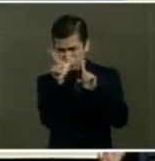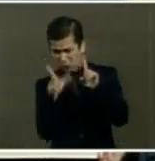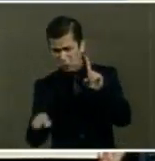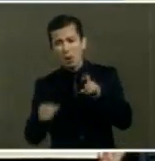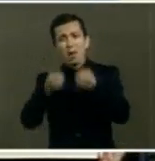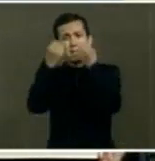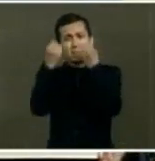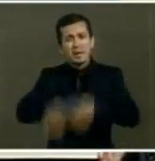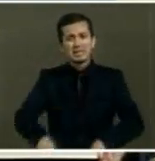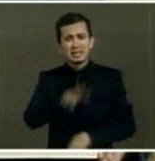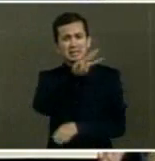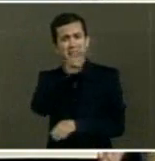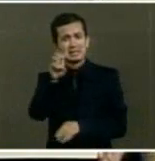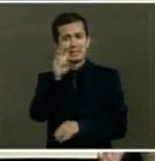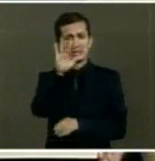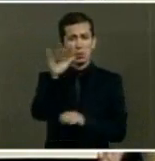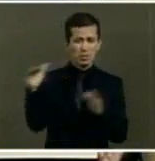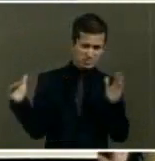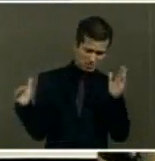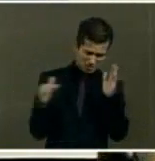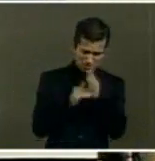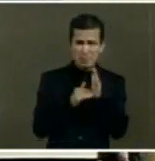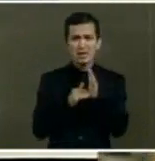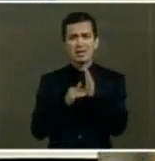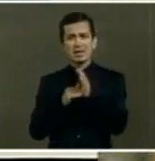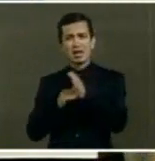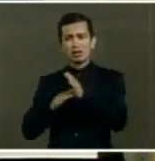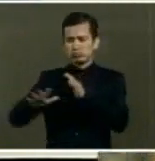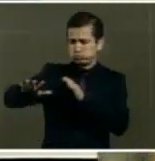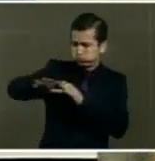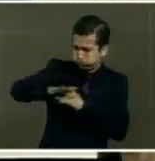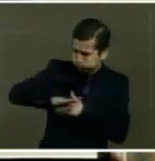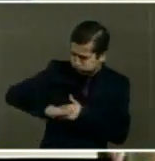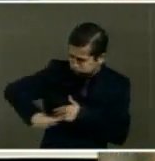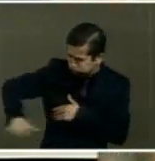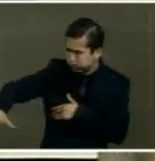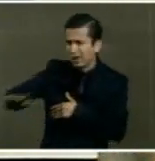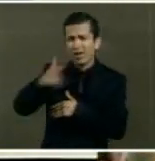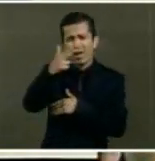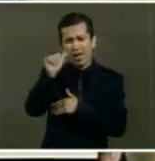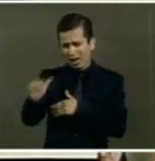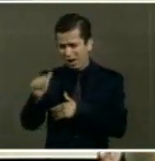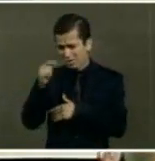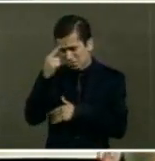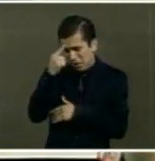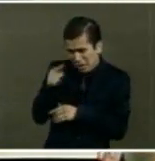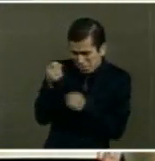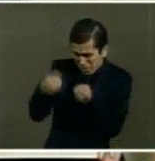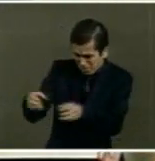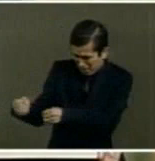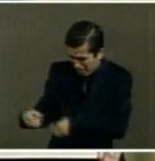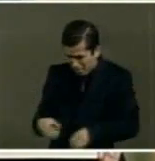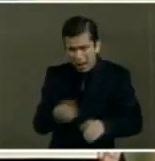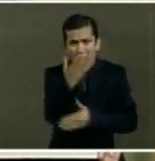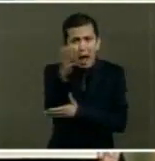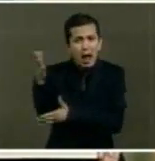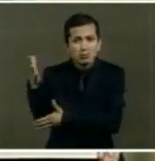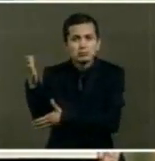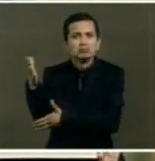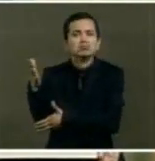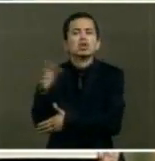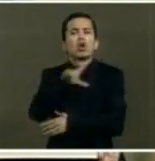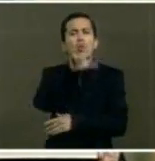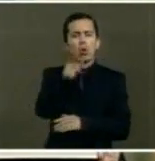354,000 hectáreas de selvas y bosques al año, mientras que entre 2005 y 2010, según la propia FAO, este promedio